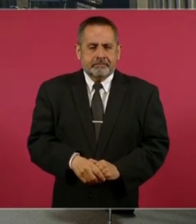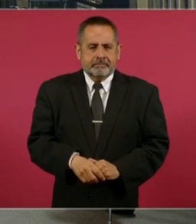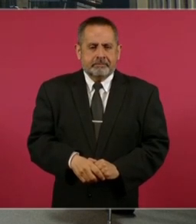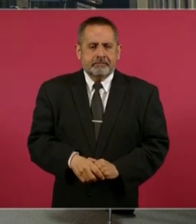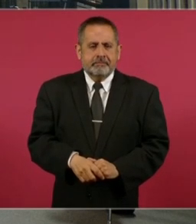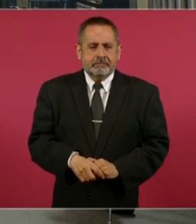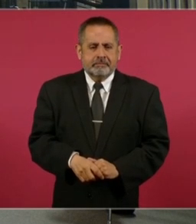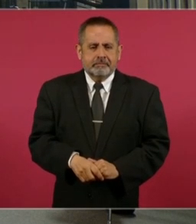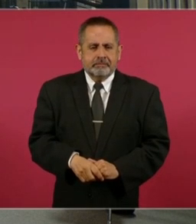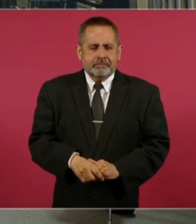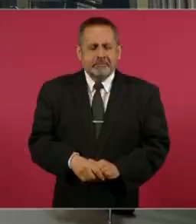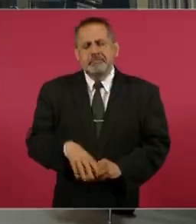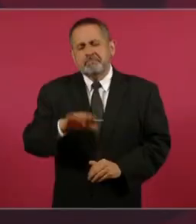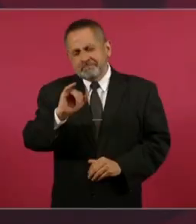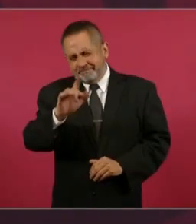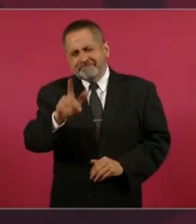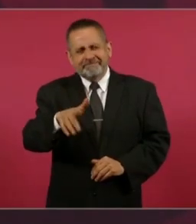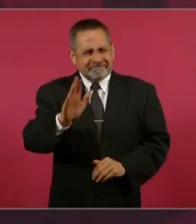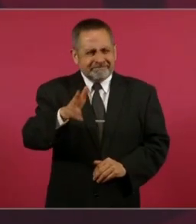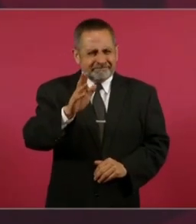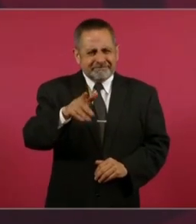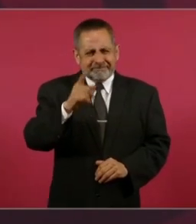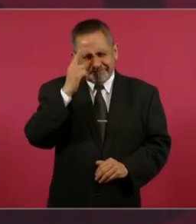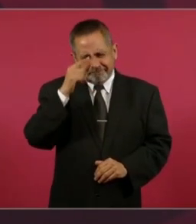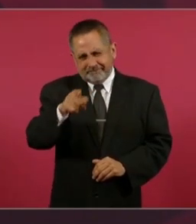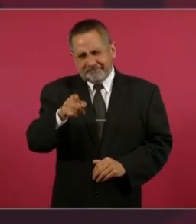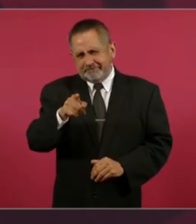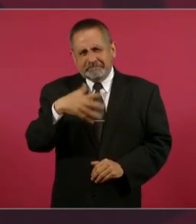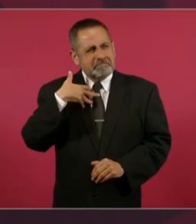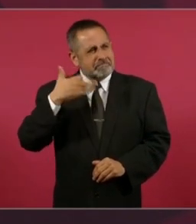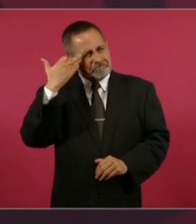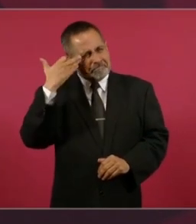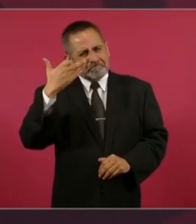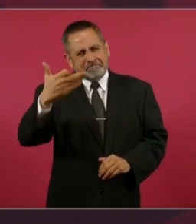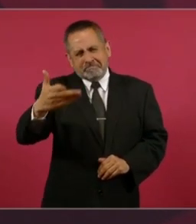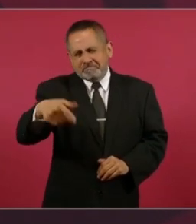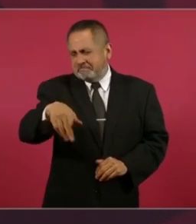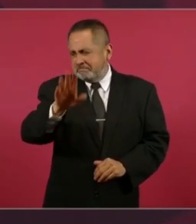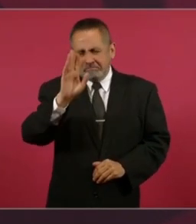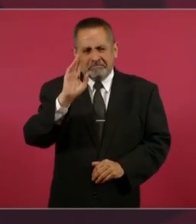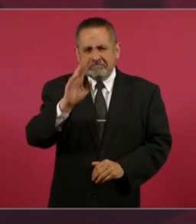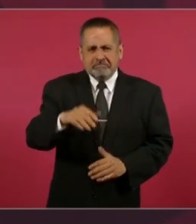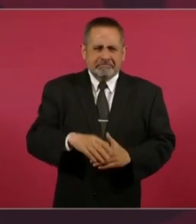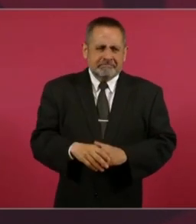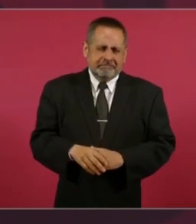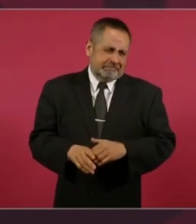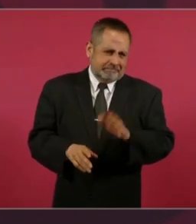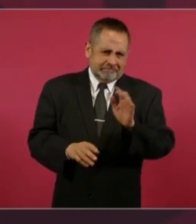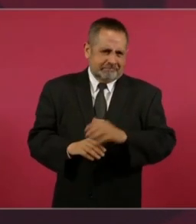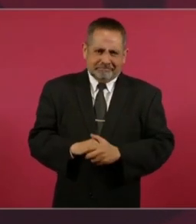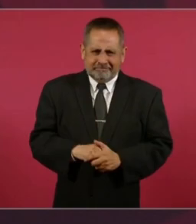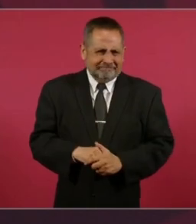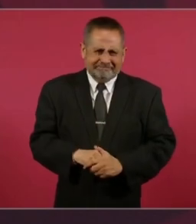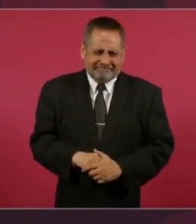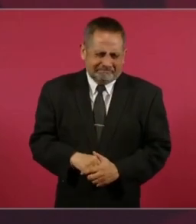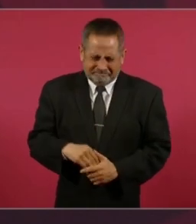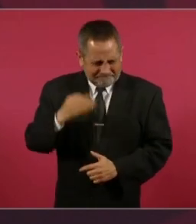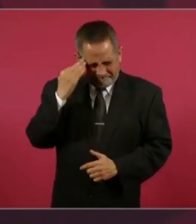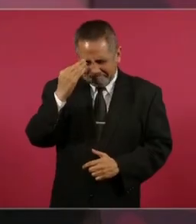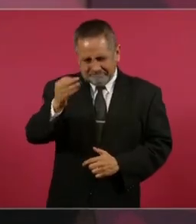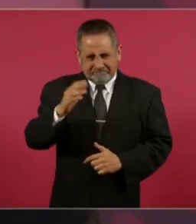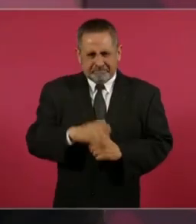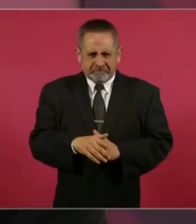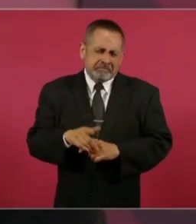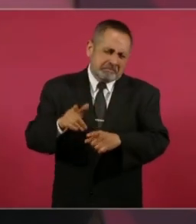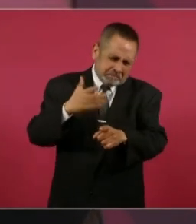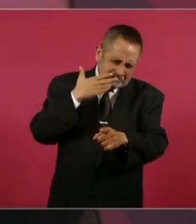ahí sí sí pero eso tarda mucho no no no no no